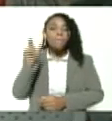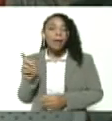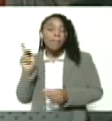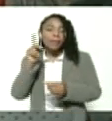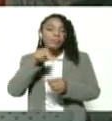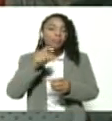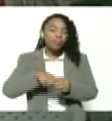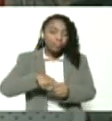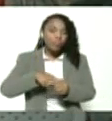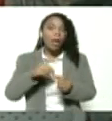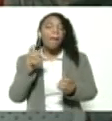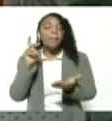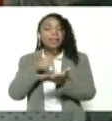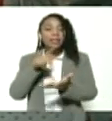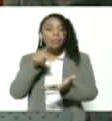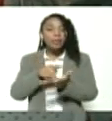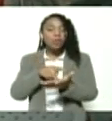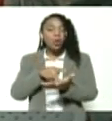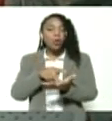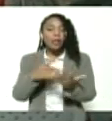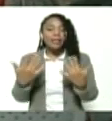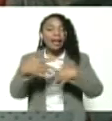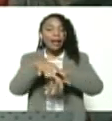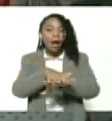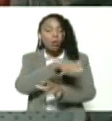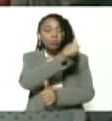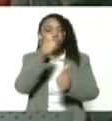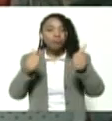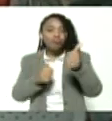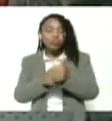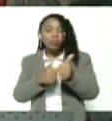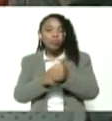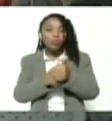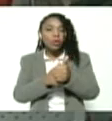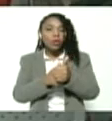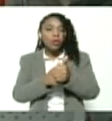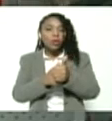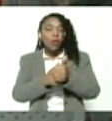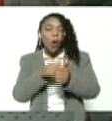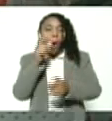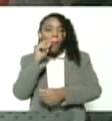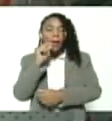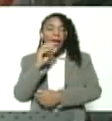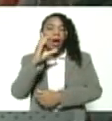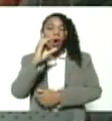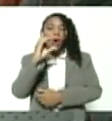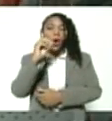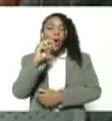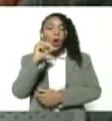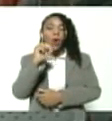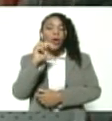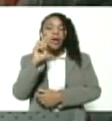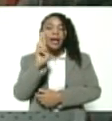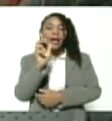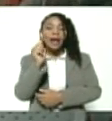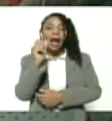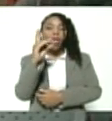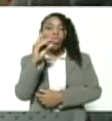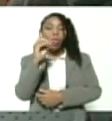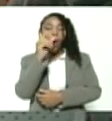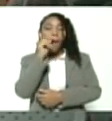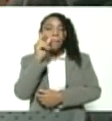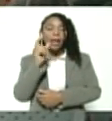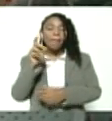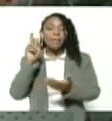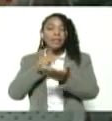incorporado, el rector suplente incorporado, Conrado Pérez, que se encuentra